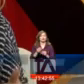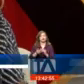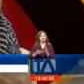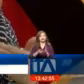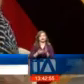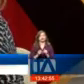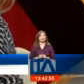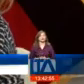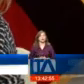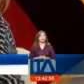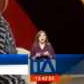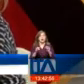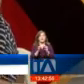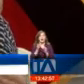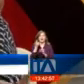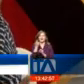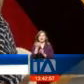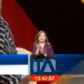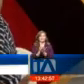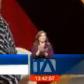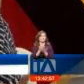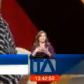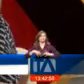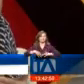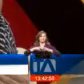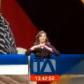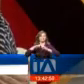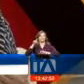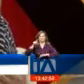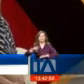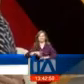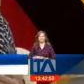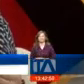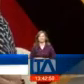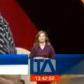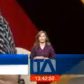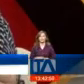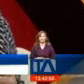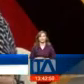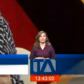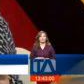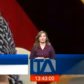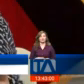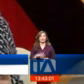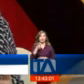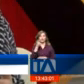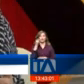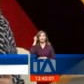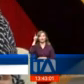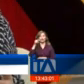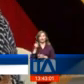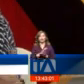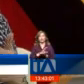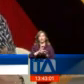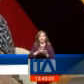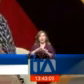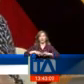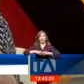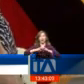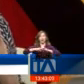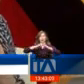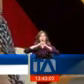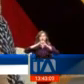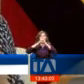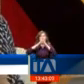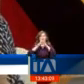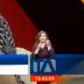debería dejar más. Y esa es la idea, que en el tiempo nos pueda dejar más al Estado y que además sea